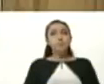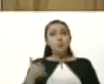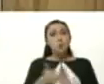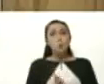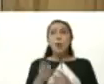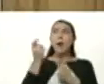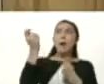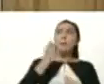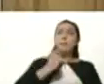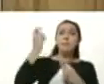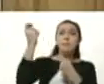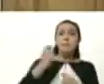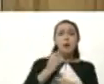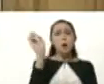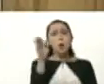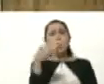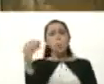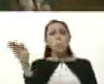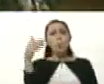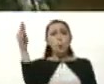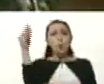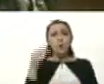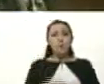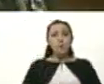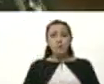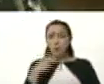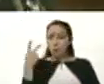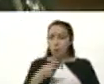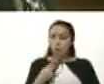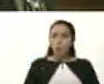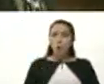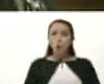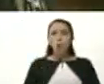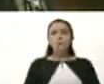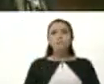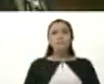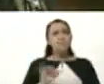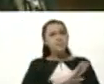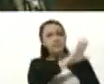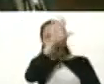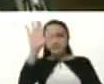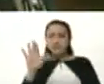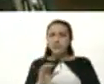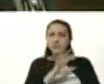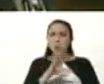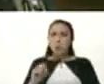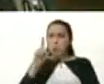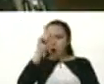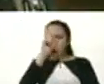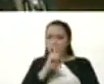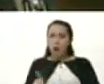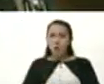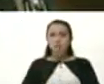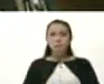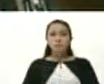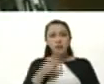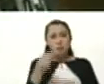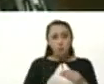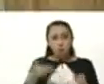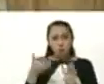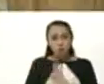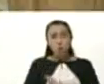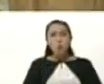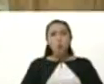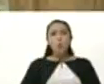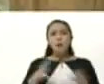papagayo volador multicolor, en su vuelo de 50 años, logró remontar las nubes y